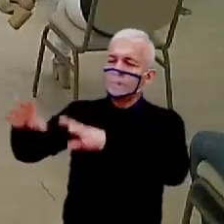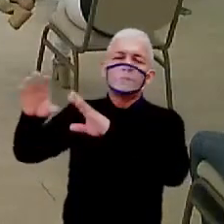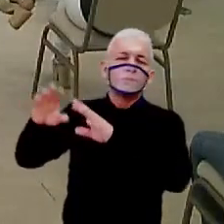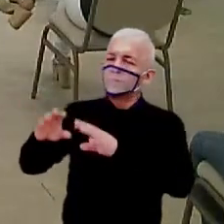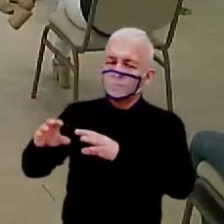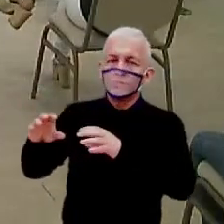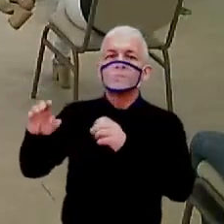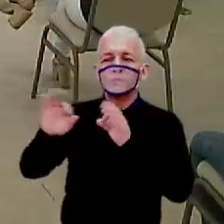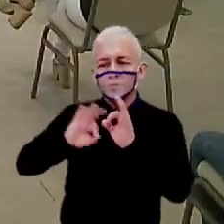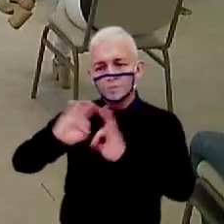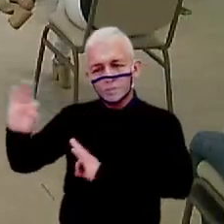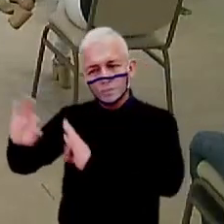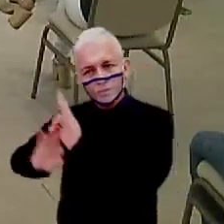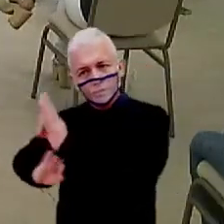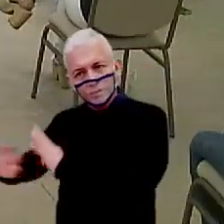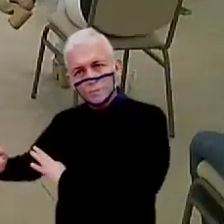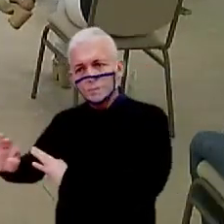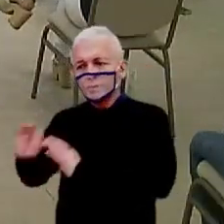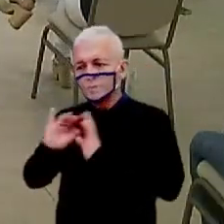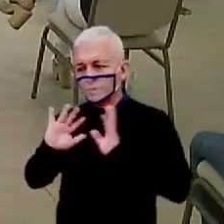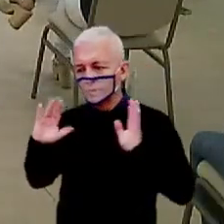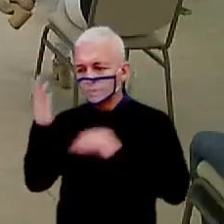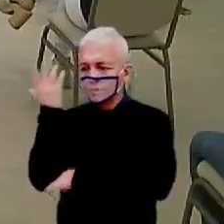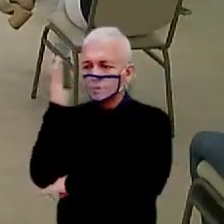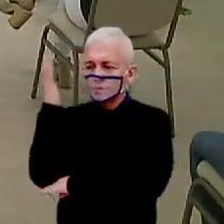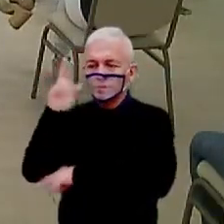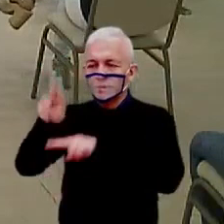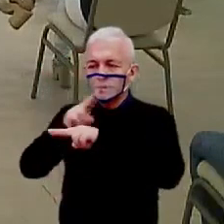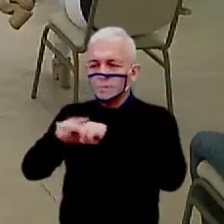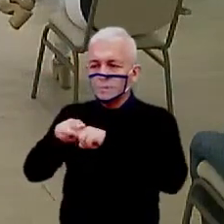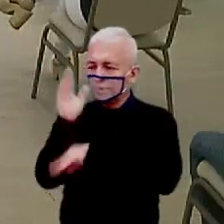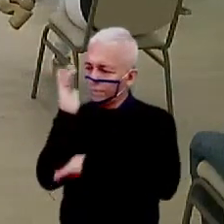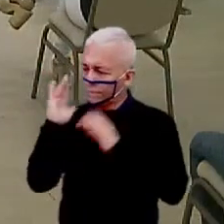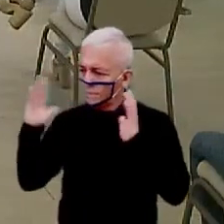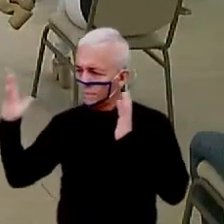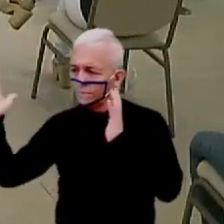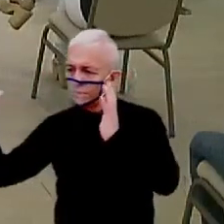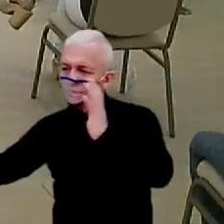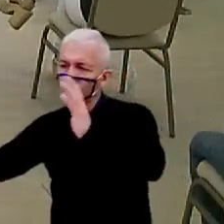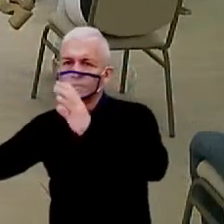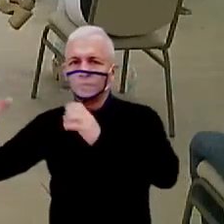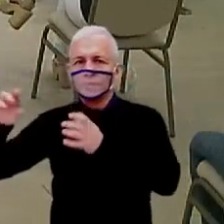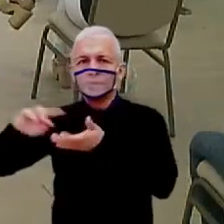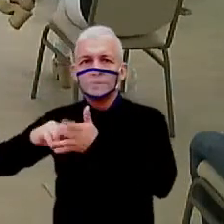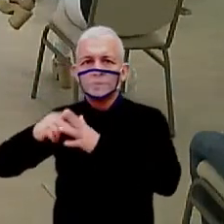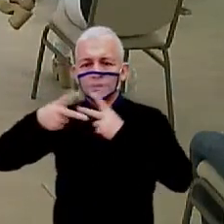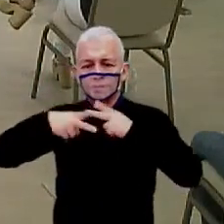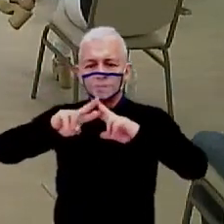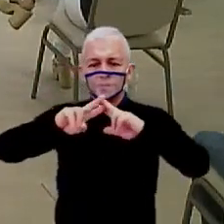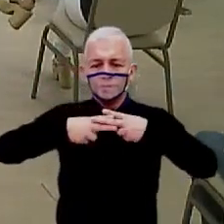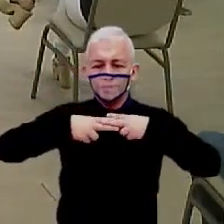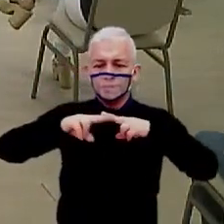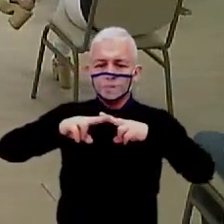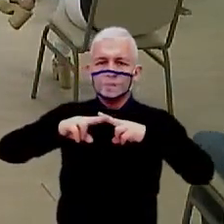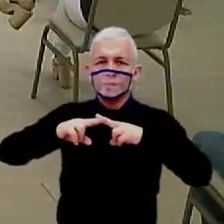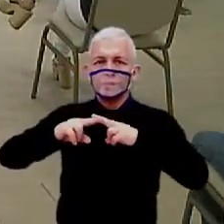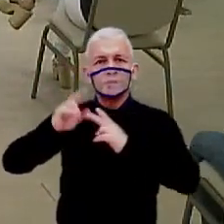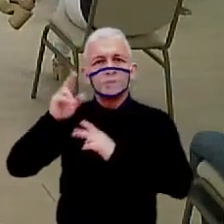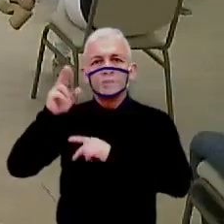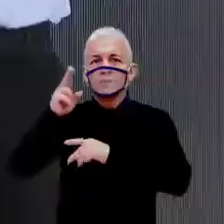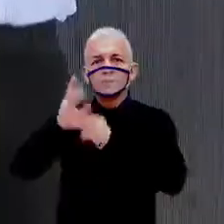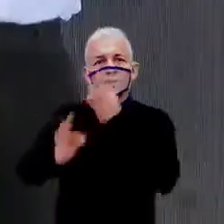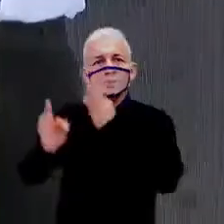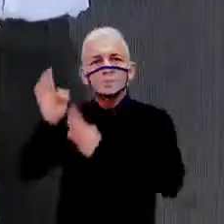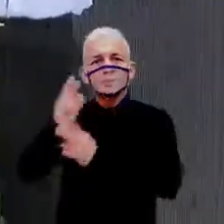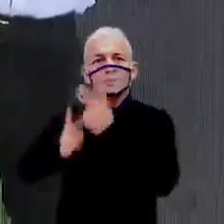territorio, sino que arropa a la naturaleza, y vemos un sistema de grandes megaparques, los sistemas de agua,